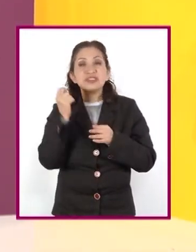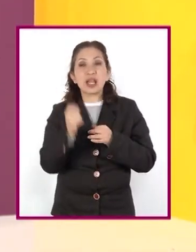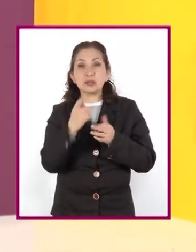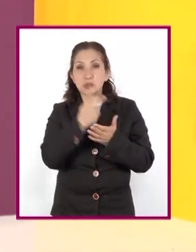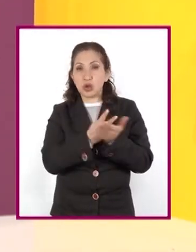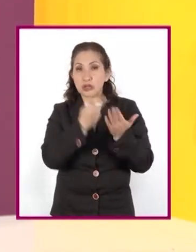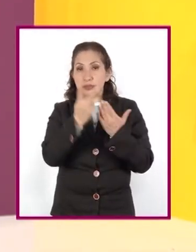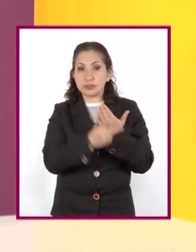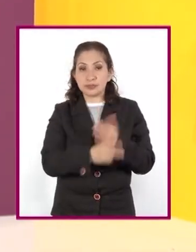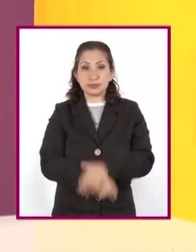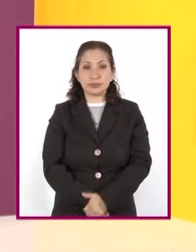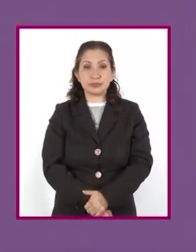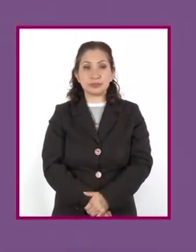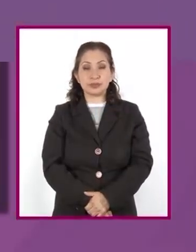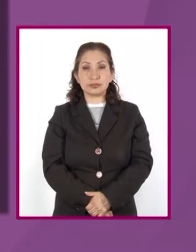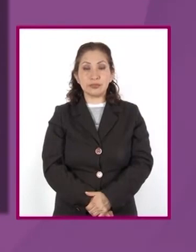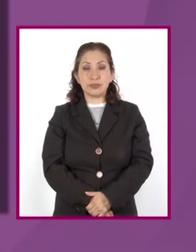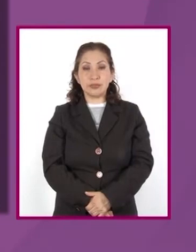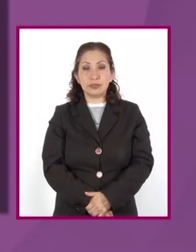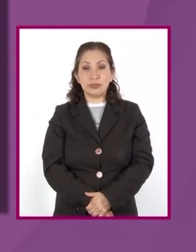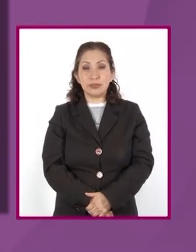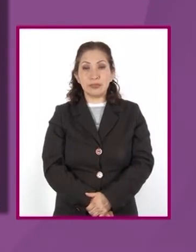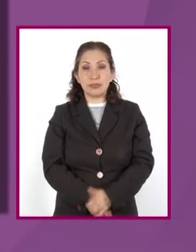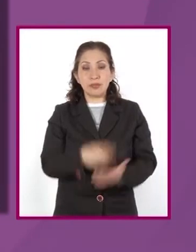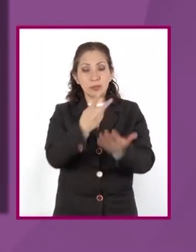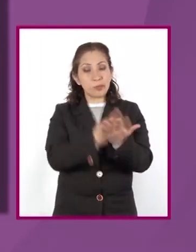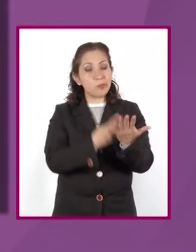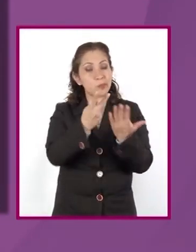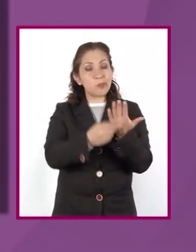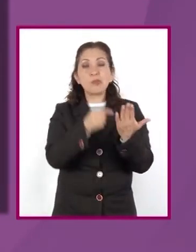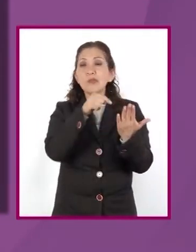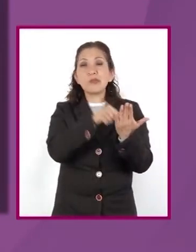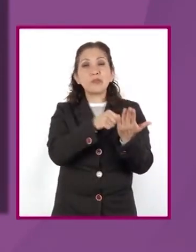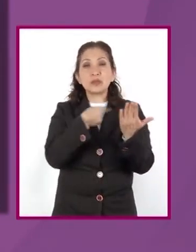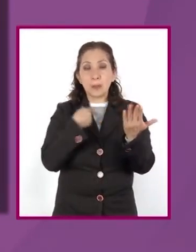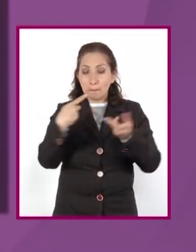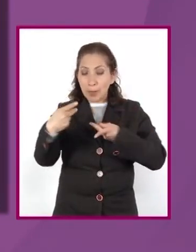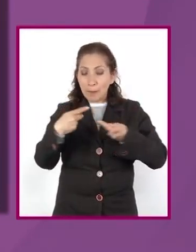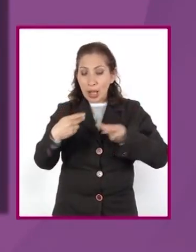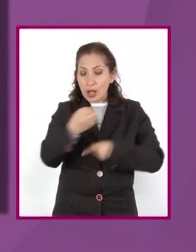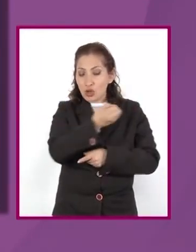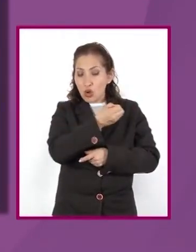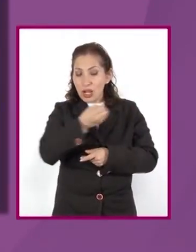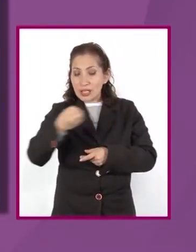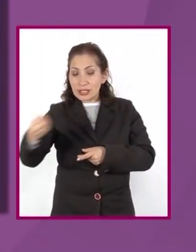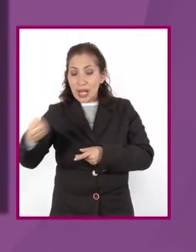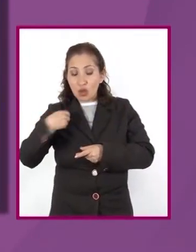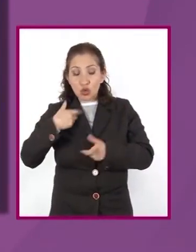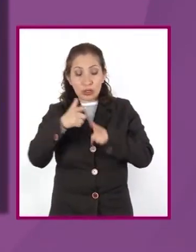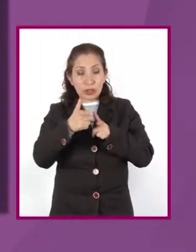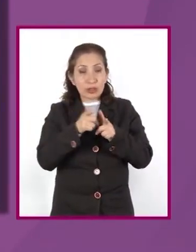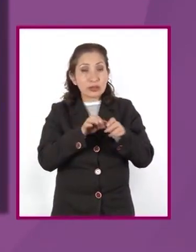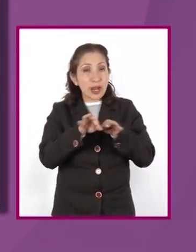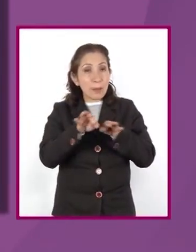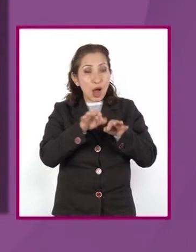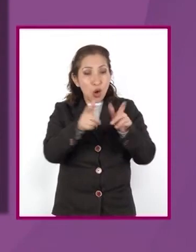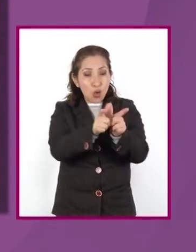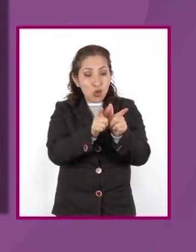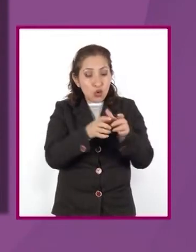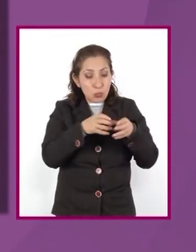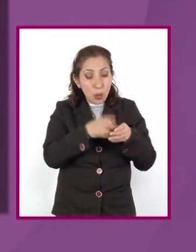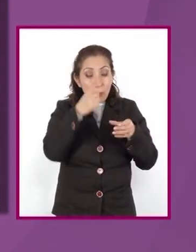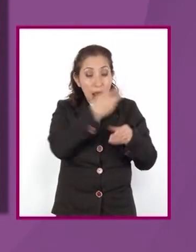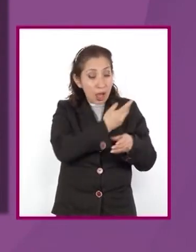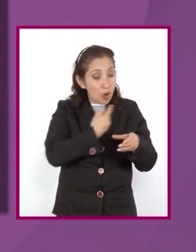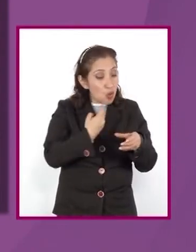un proyecto. Los proyectos son una forma de planear y organizar un trabajo conjunto para alcanzar un